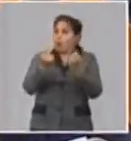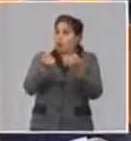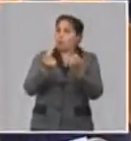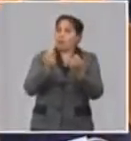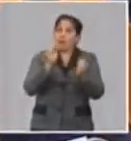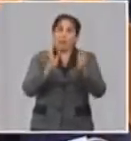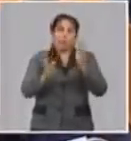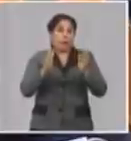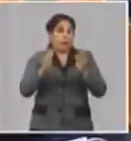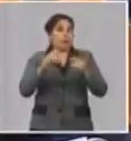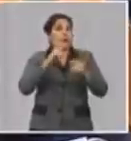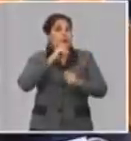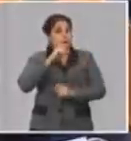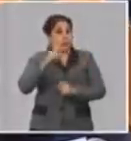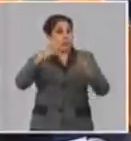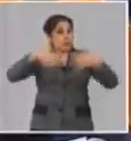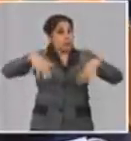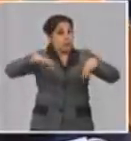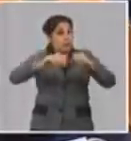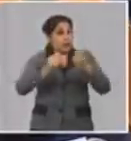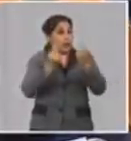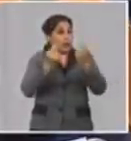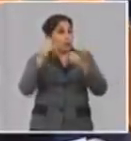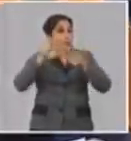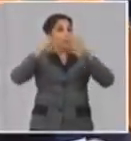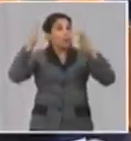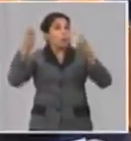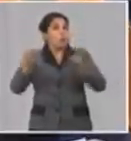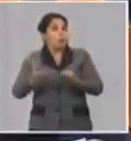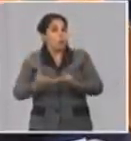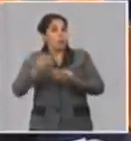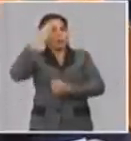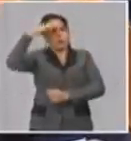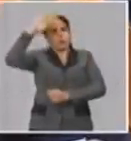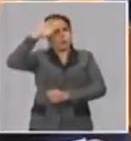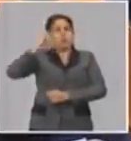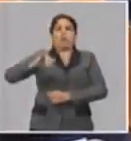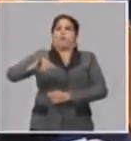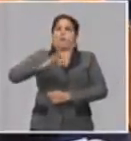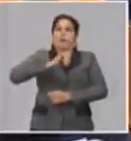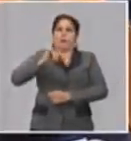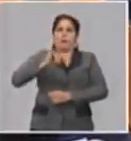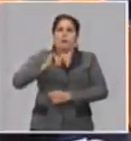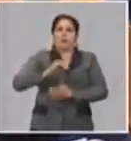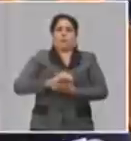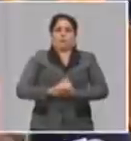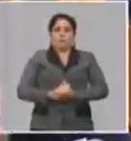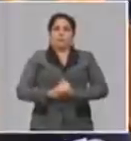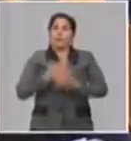periodo de crisis que vive la humanidad desde el punto de vista económico y social en nuestro